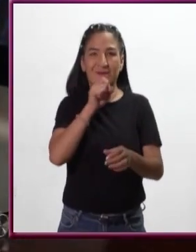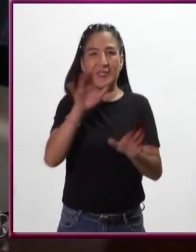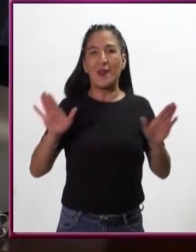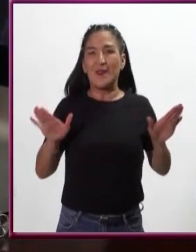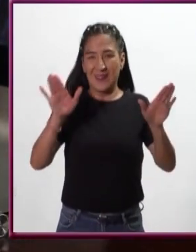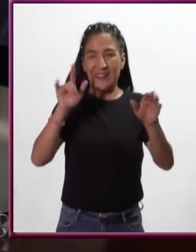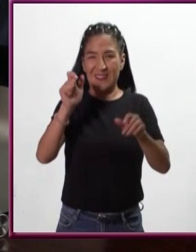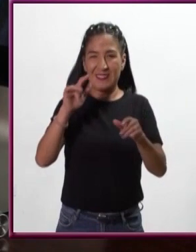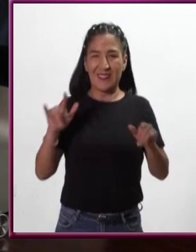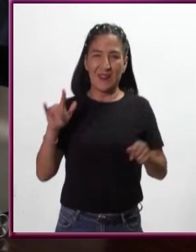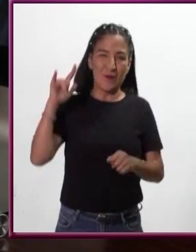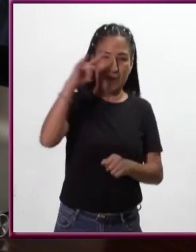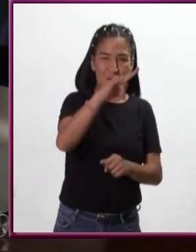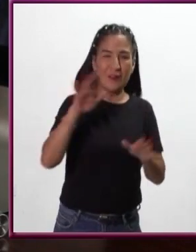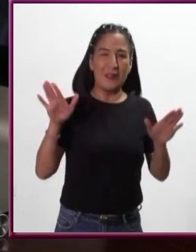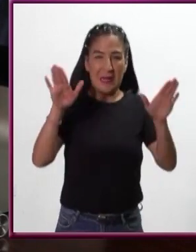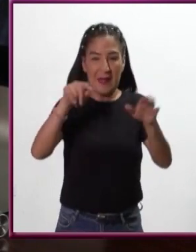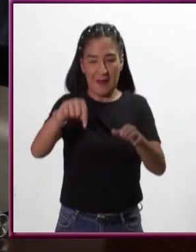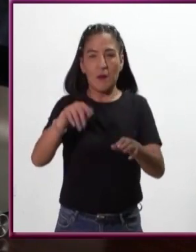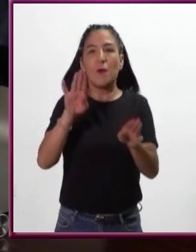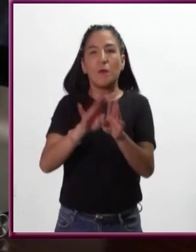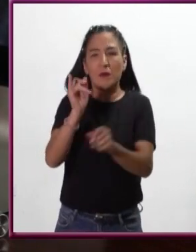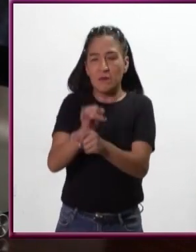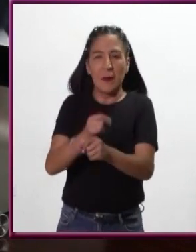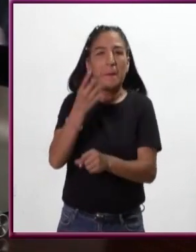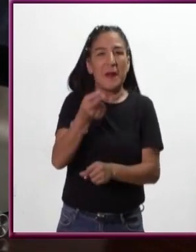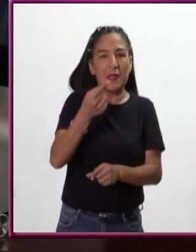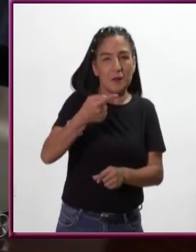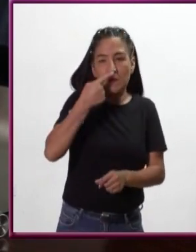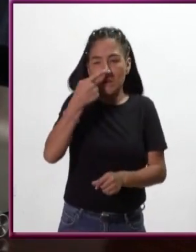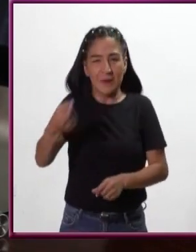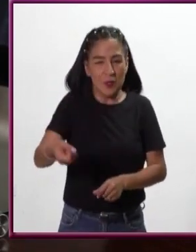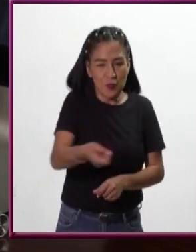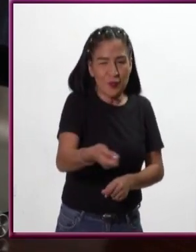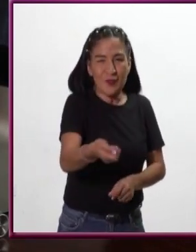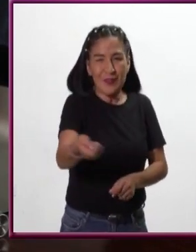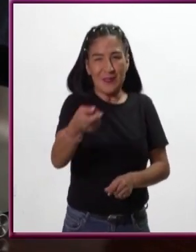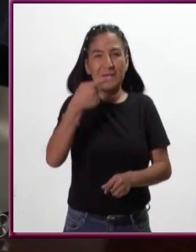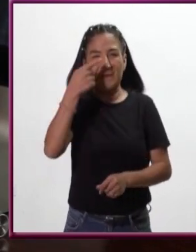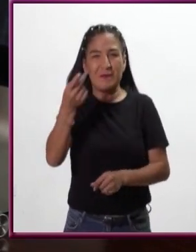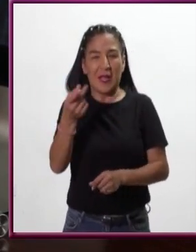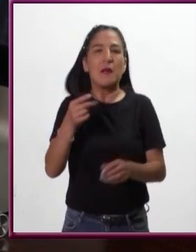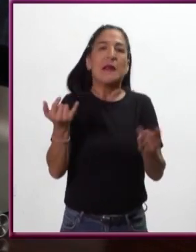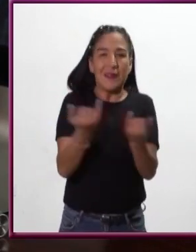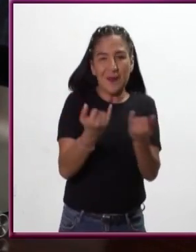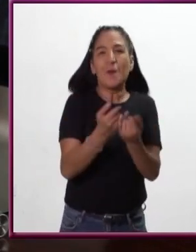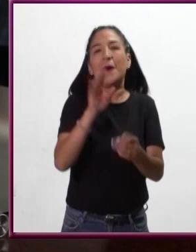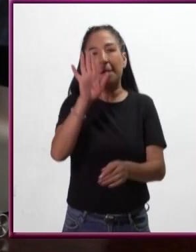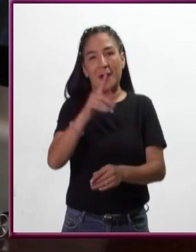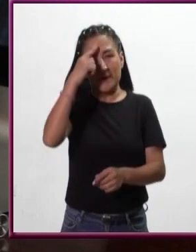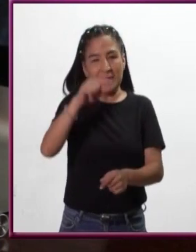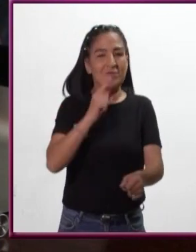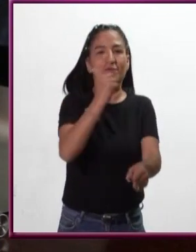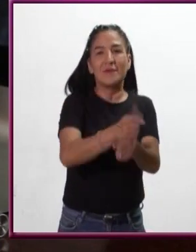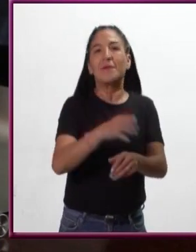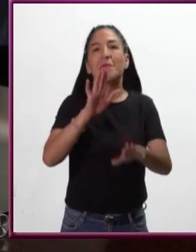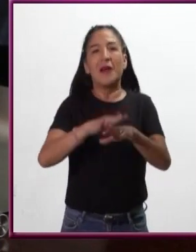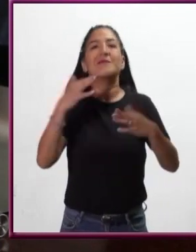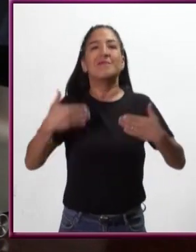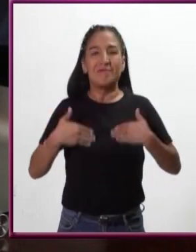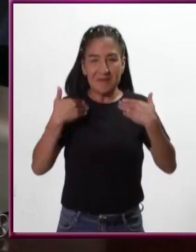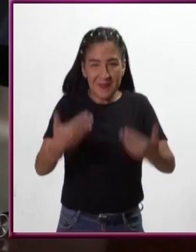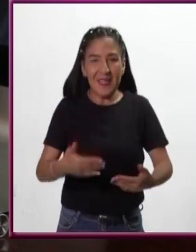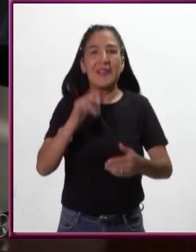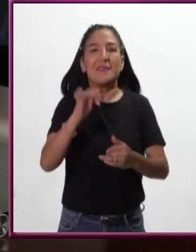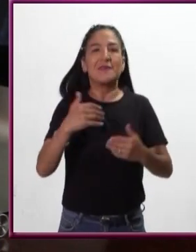los aeropuertos con los perros actualmente. Se puede empezar a trabajar y pensar en sustituir el tipo de detección para hacerlo más confiable